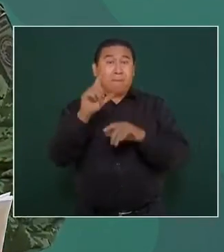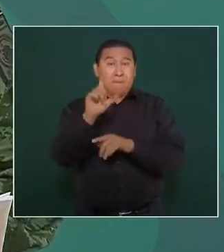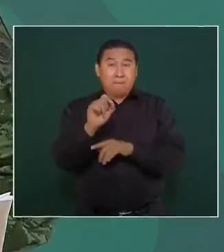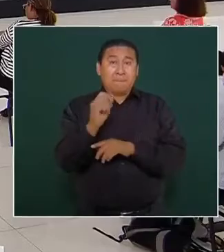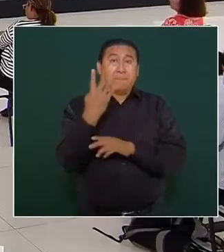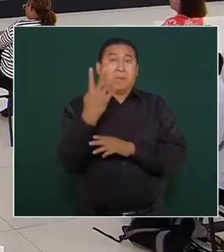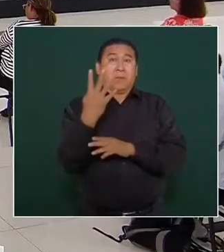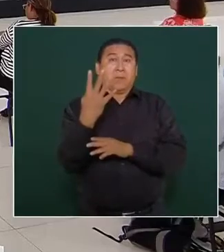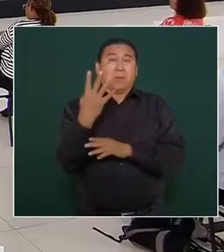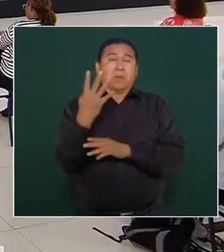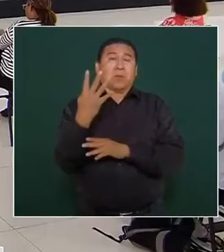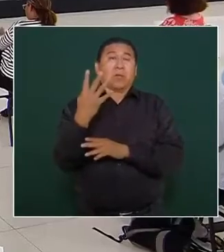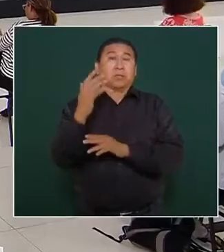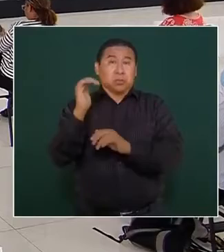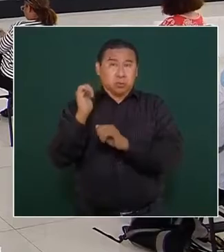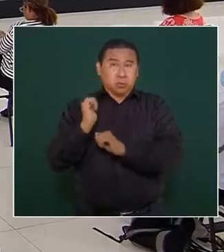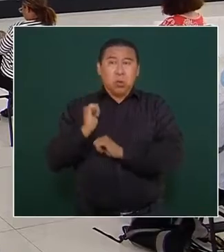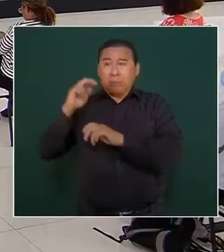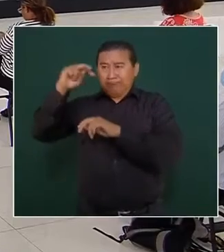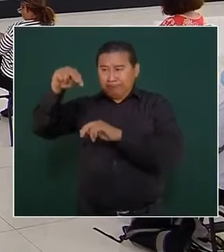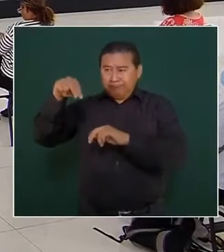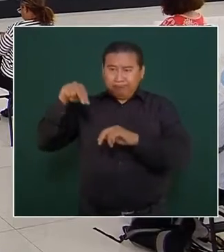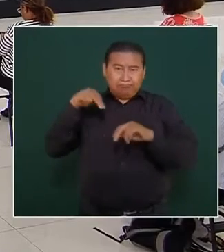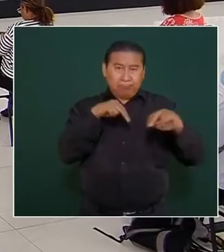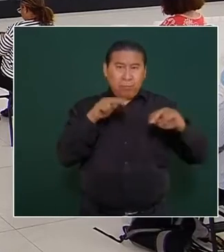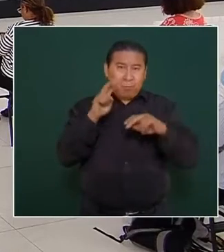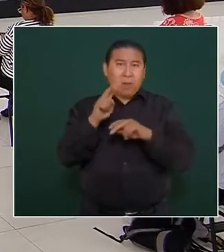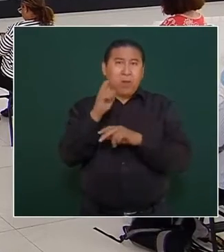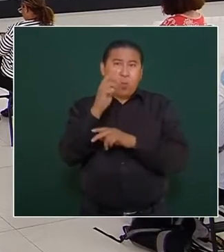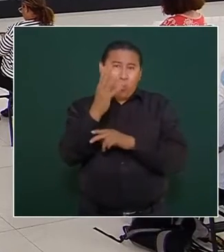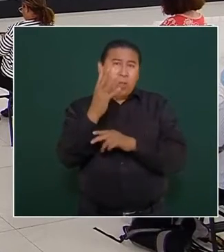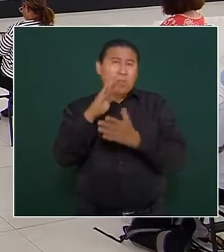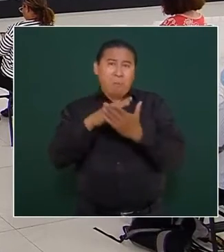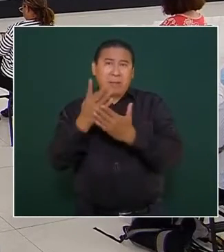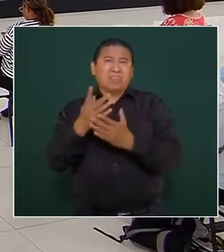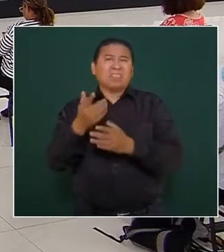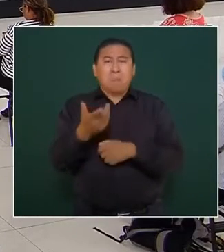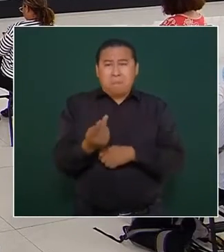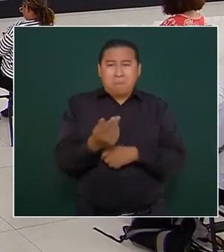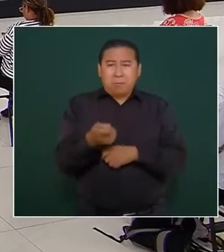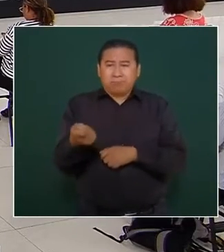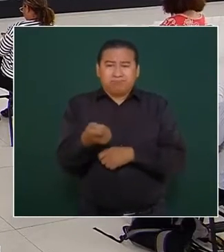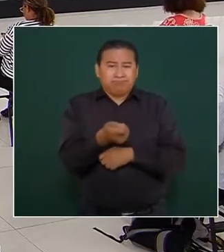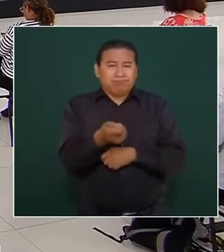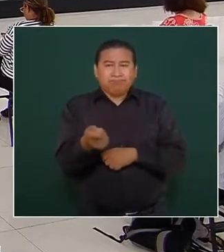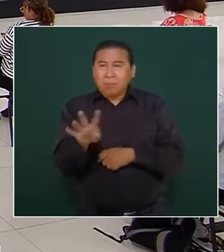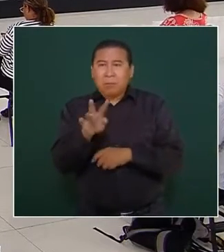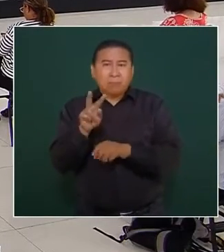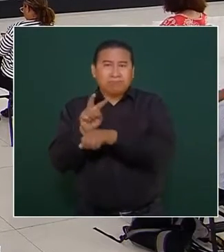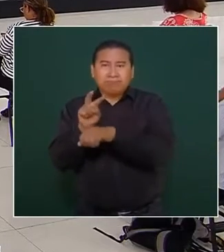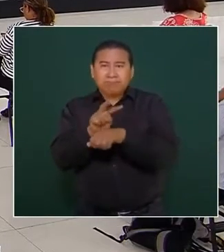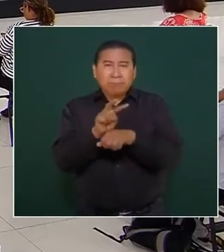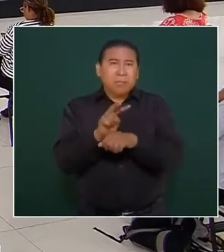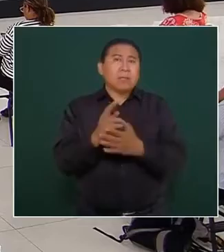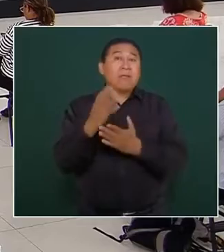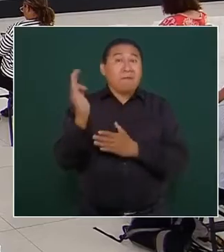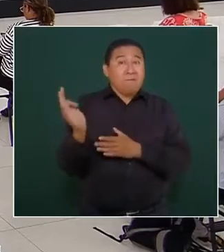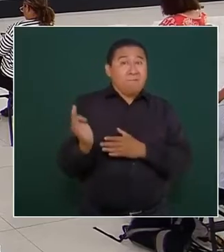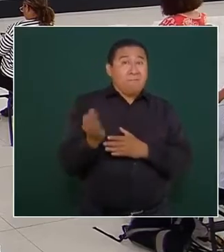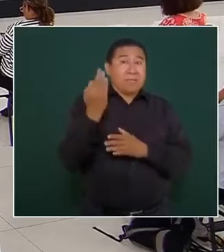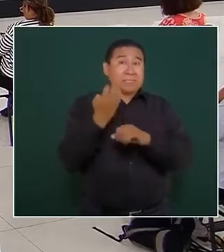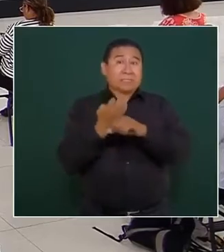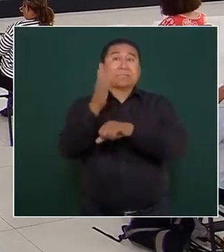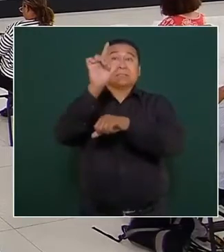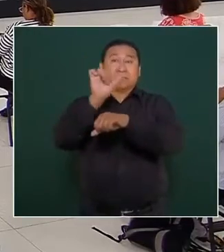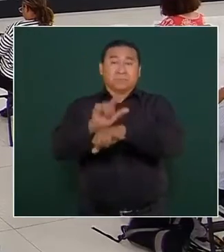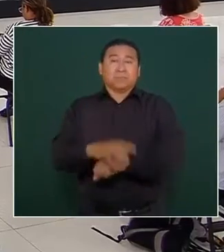24 elementos de seguridad y cuatro binomios canófilos. En cuanto a asignación de recursos federales y